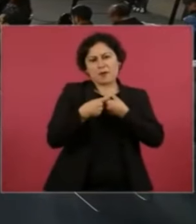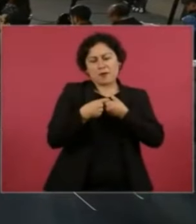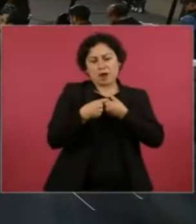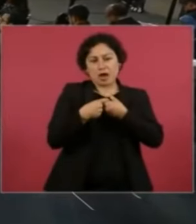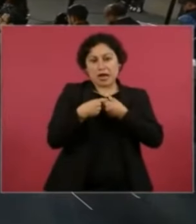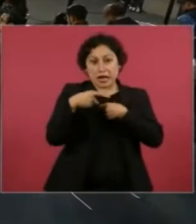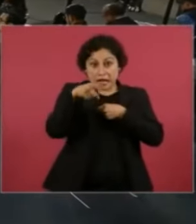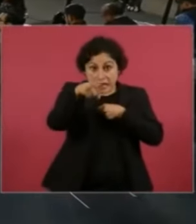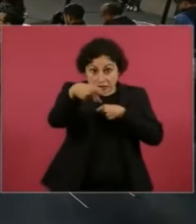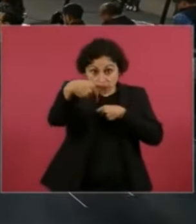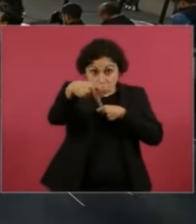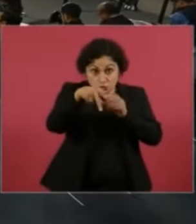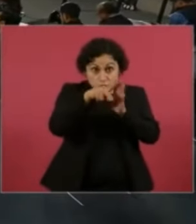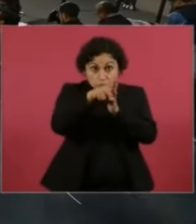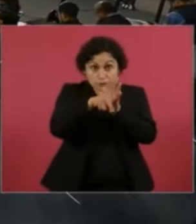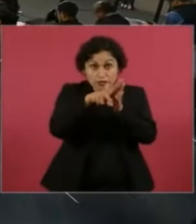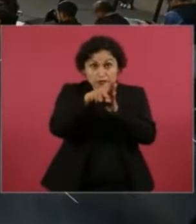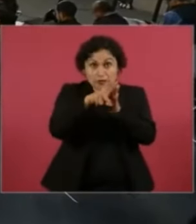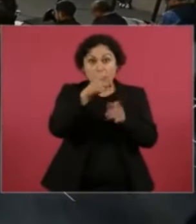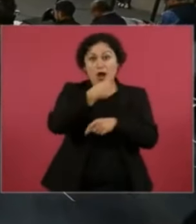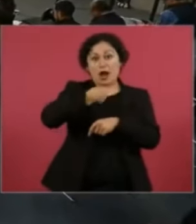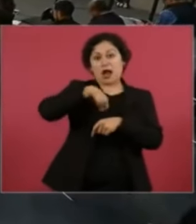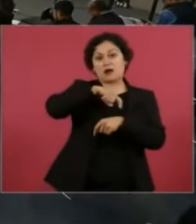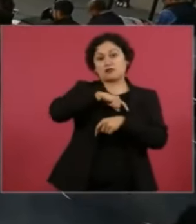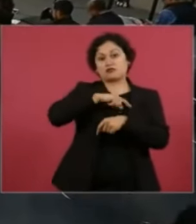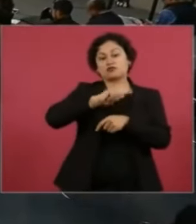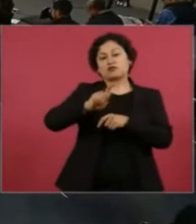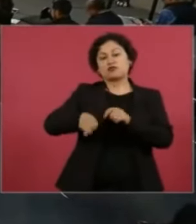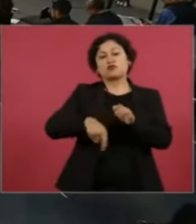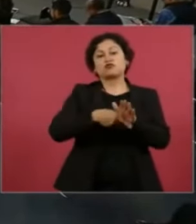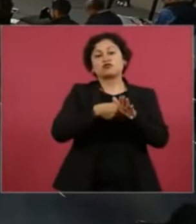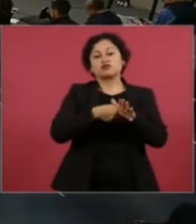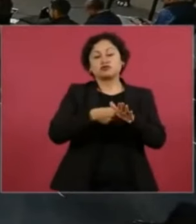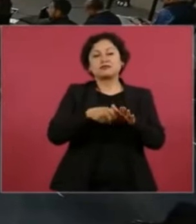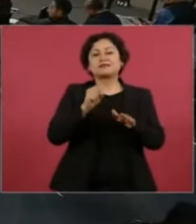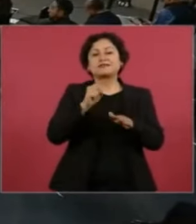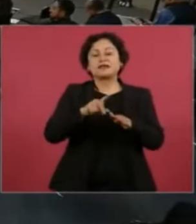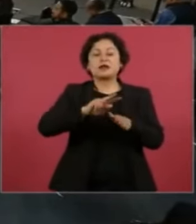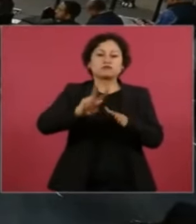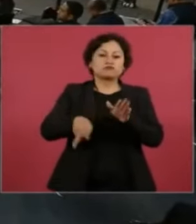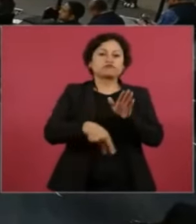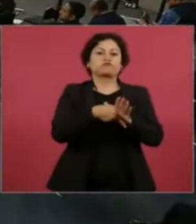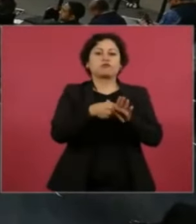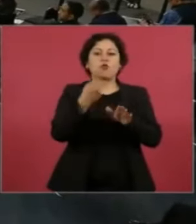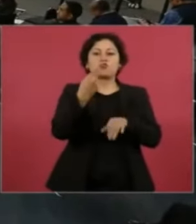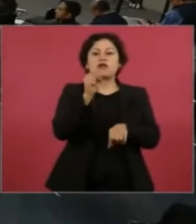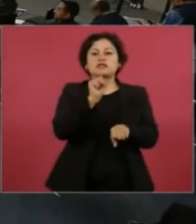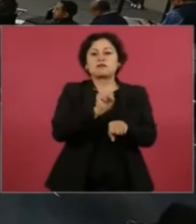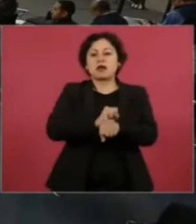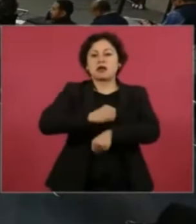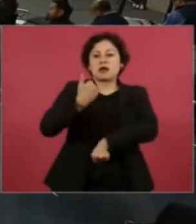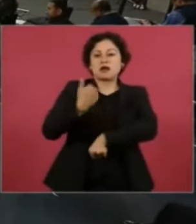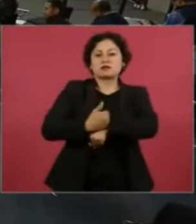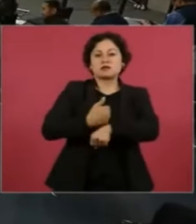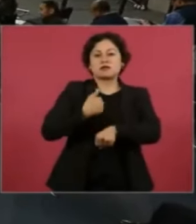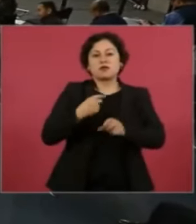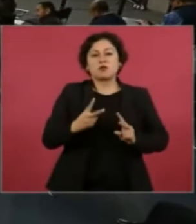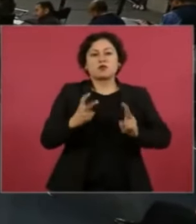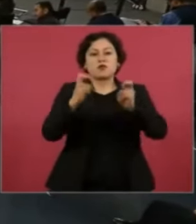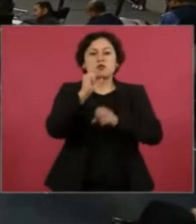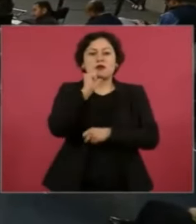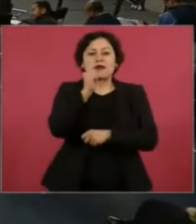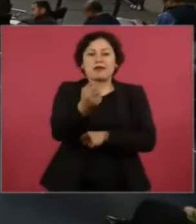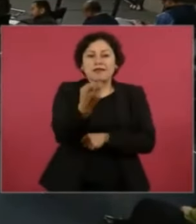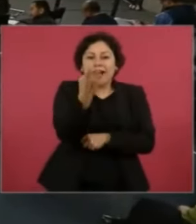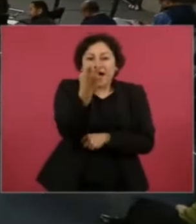le bajaron a usted a Nosotros sí nos suspendieron por una semana y no podemos transmitir no podemos subir absolutamente nada es una una censura